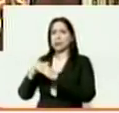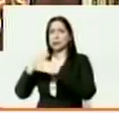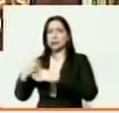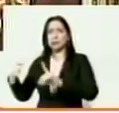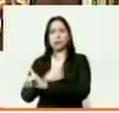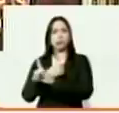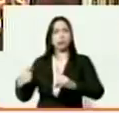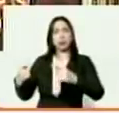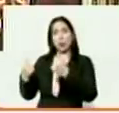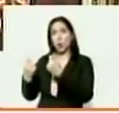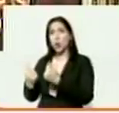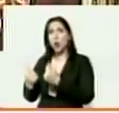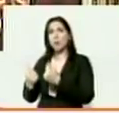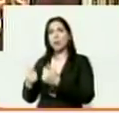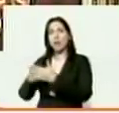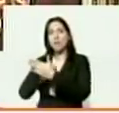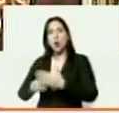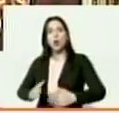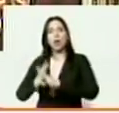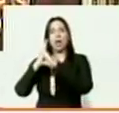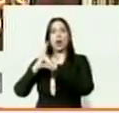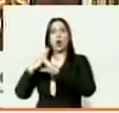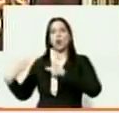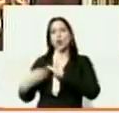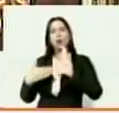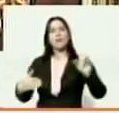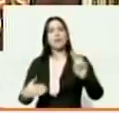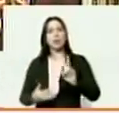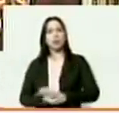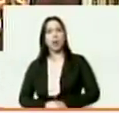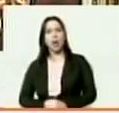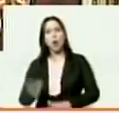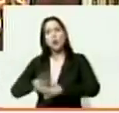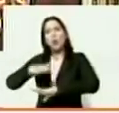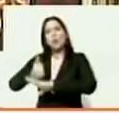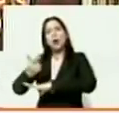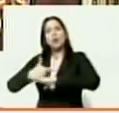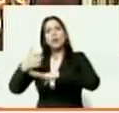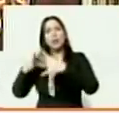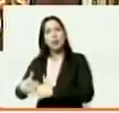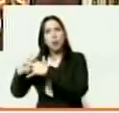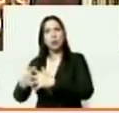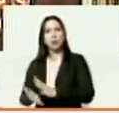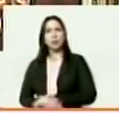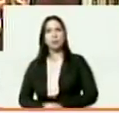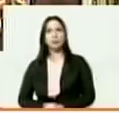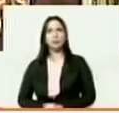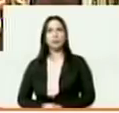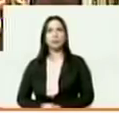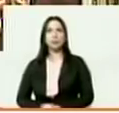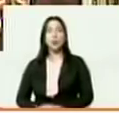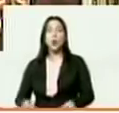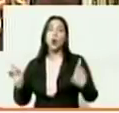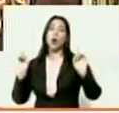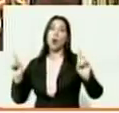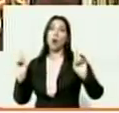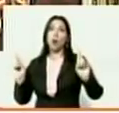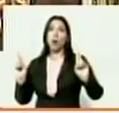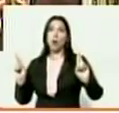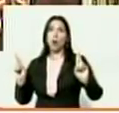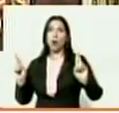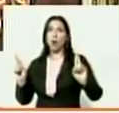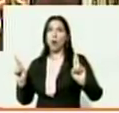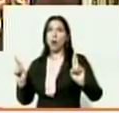agresión económica, bloqueos, sanciones contra Venezuela por parte del gobierno de Estados Unidos. Ojalá ese grupo de